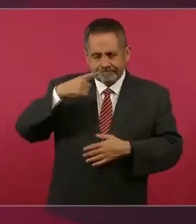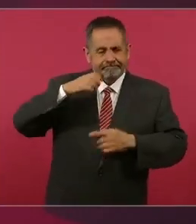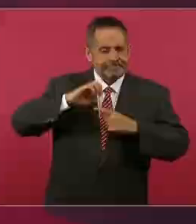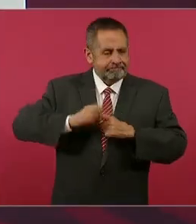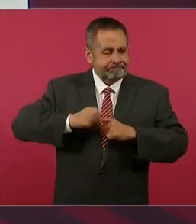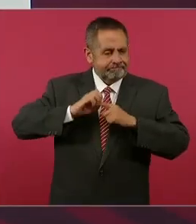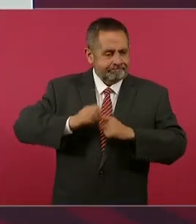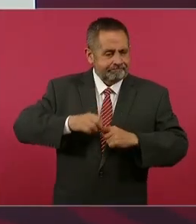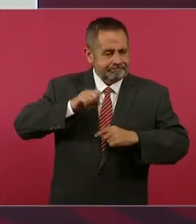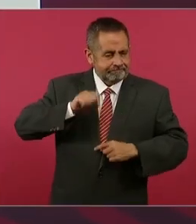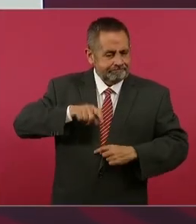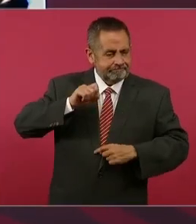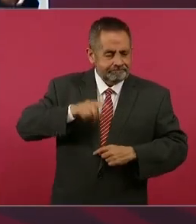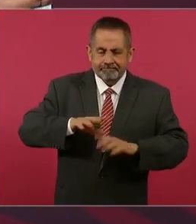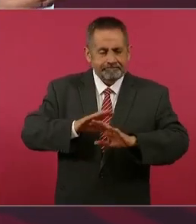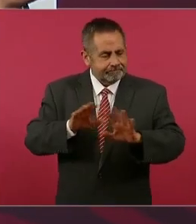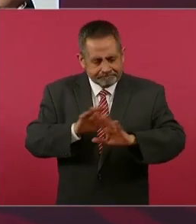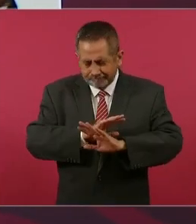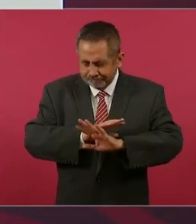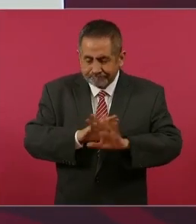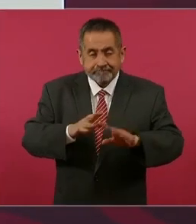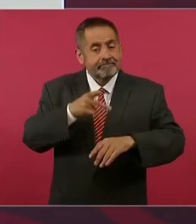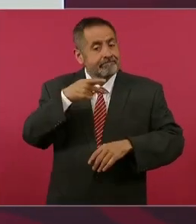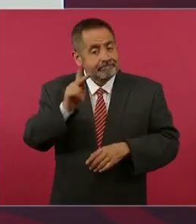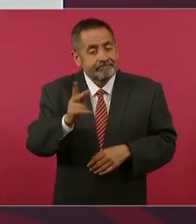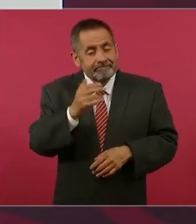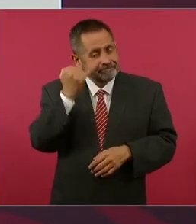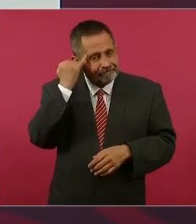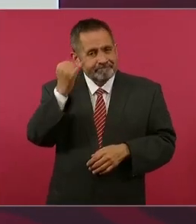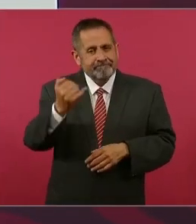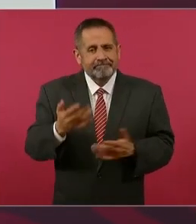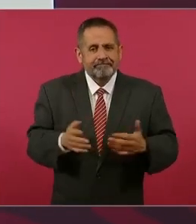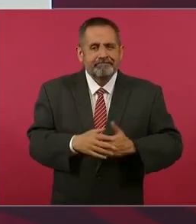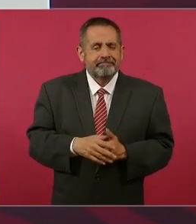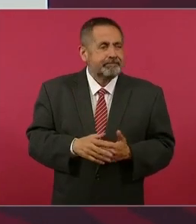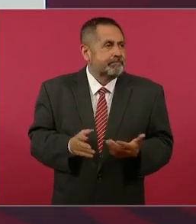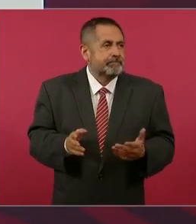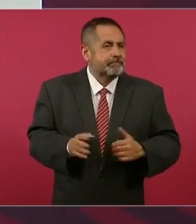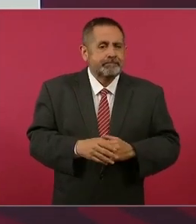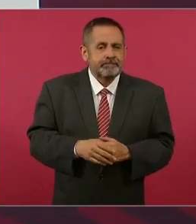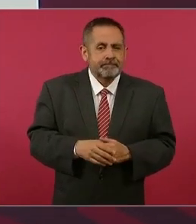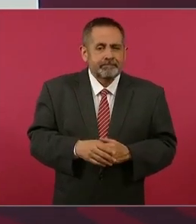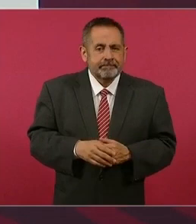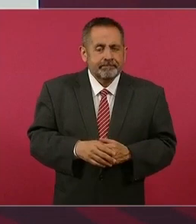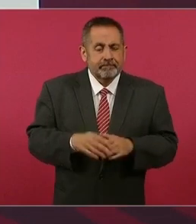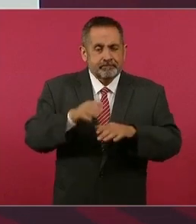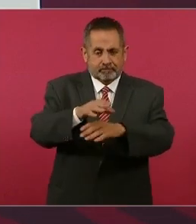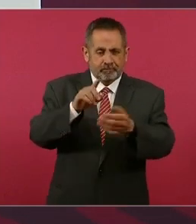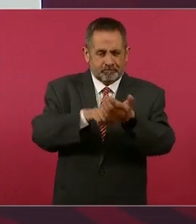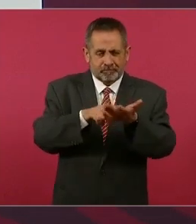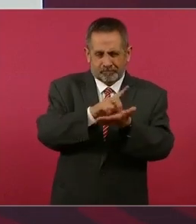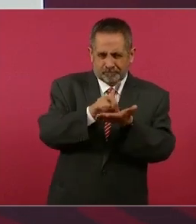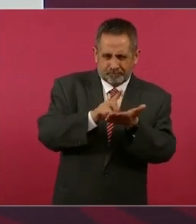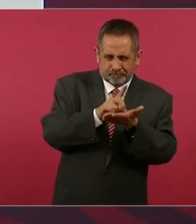rayado. Imagínense qué se podía hacer en esta materia